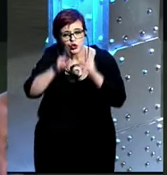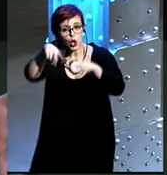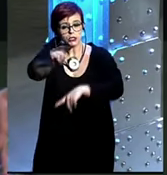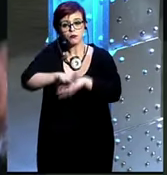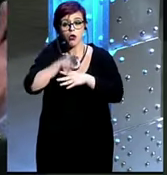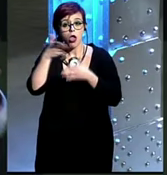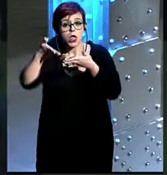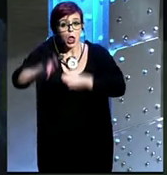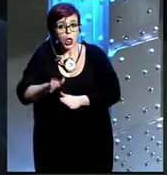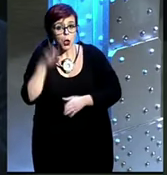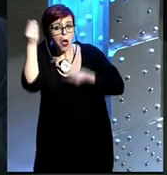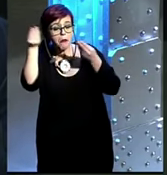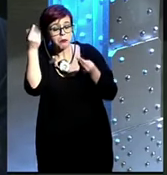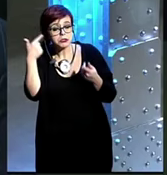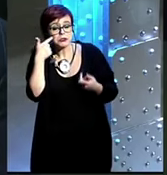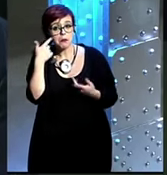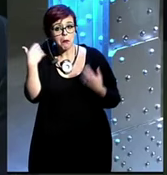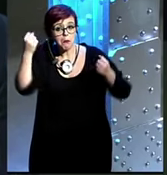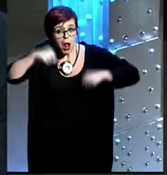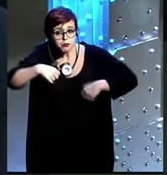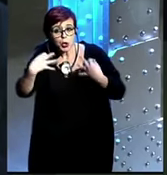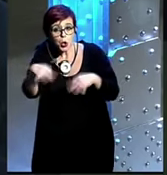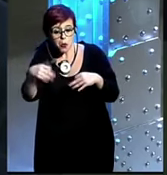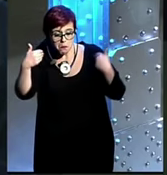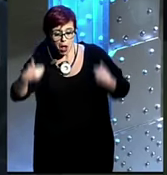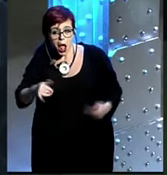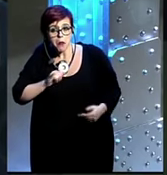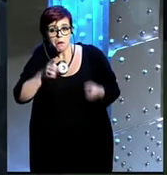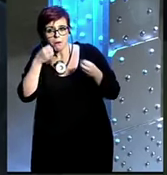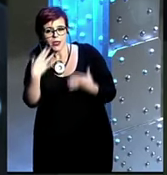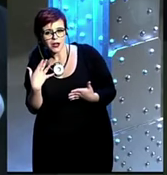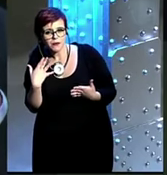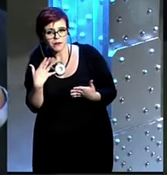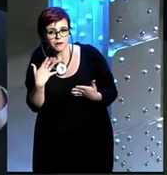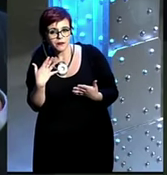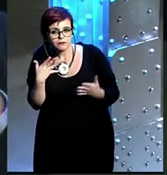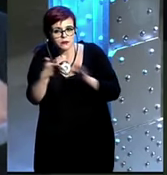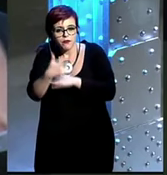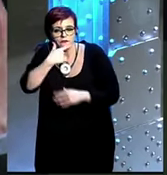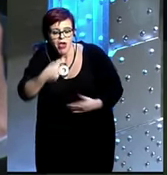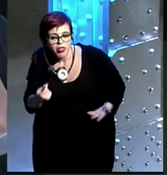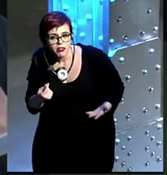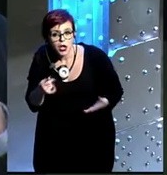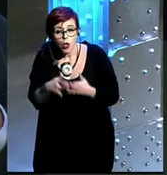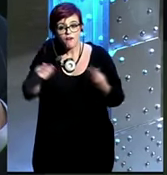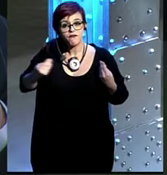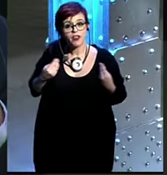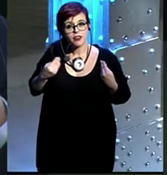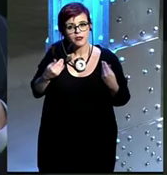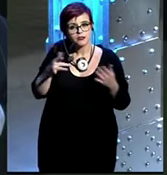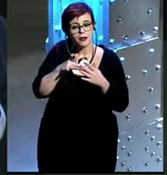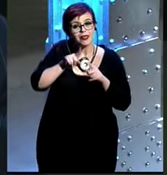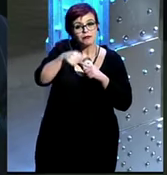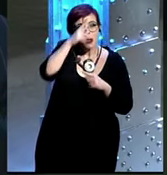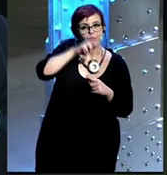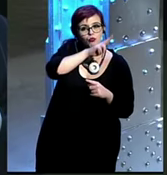vidas, que en términos generales se perciben como normales, deberían ser más fáciles que la vida en la que se están embarcando sus hijos, que